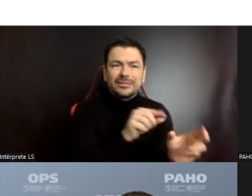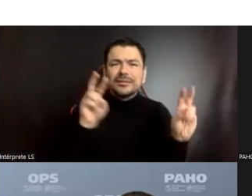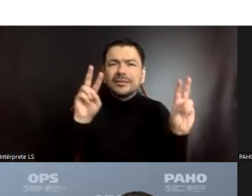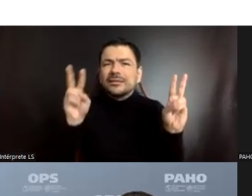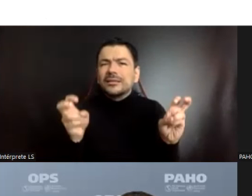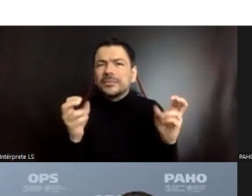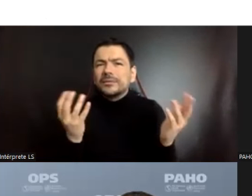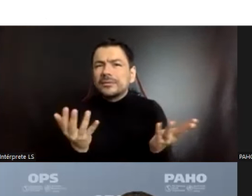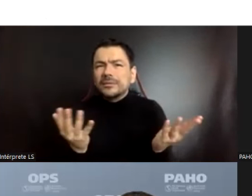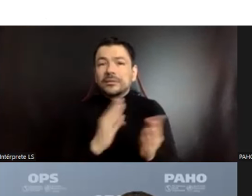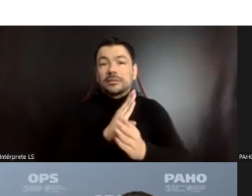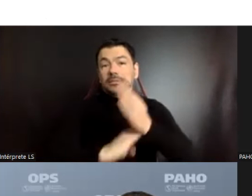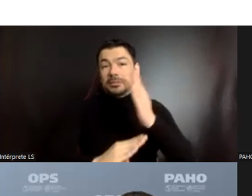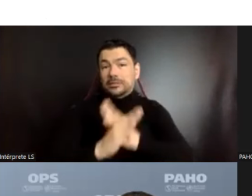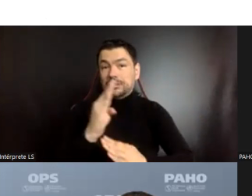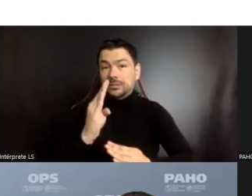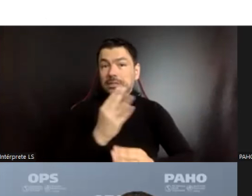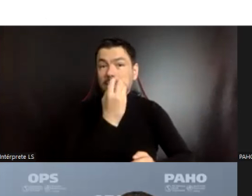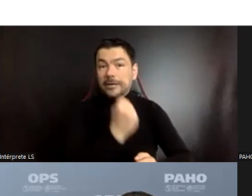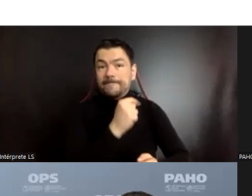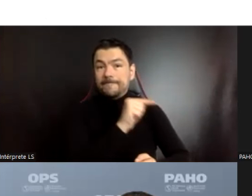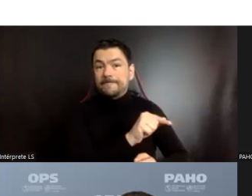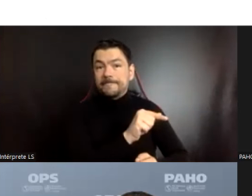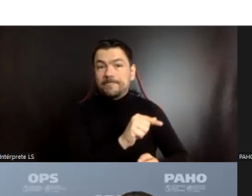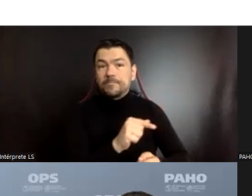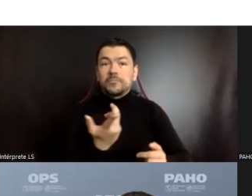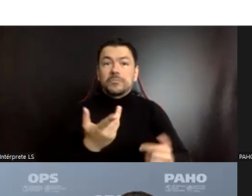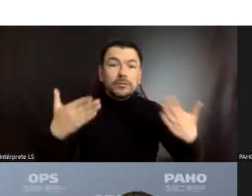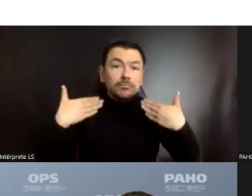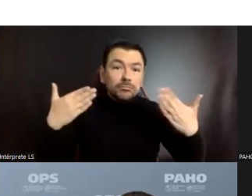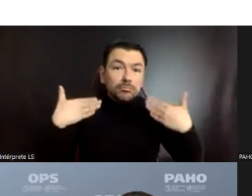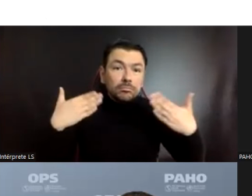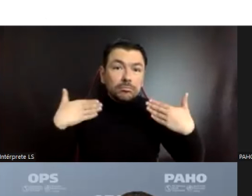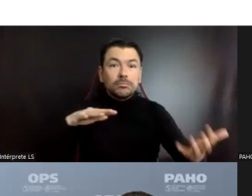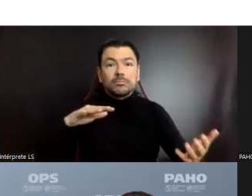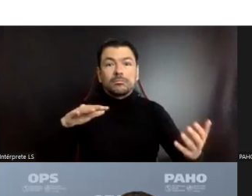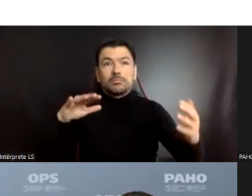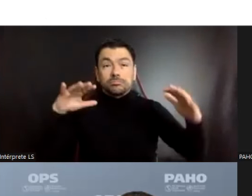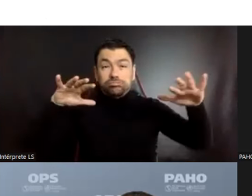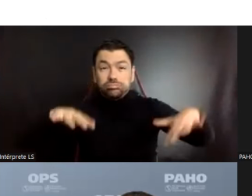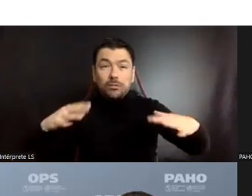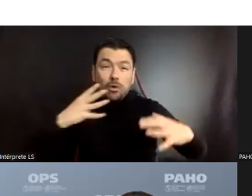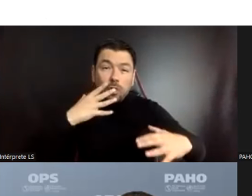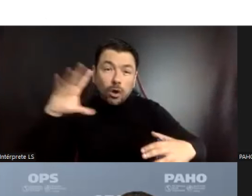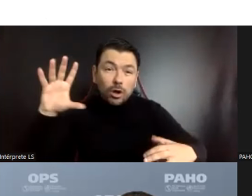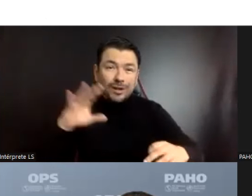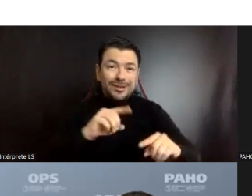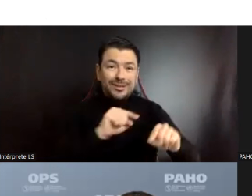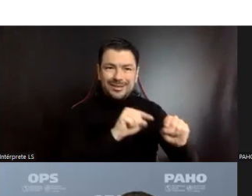discapacidades, crisis climática, que son cosas que estamos considerando también en esas conversaciones. Ahora tenemos más